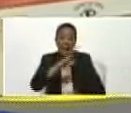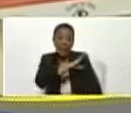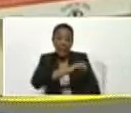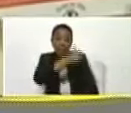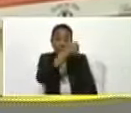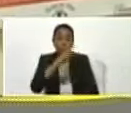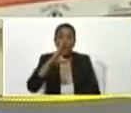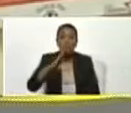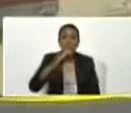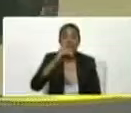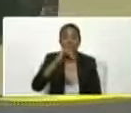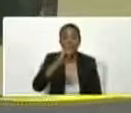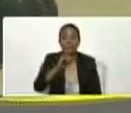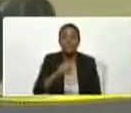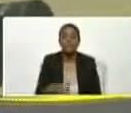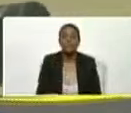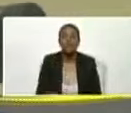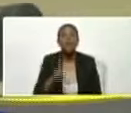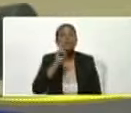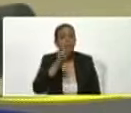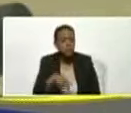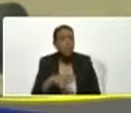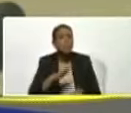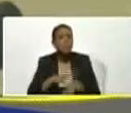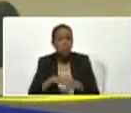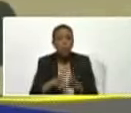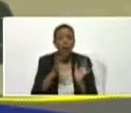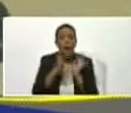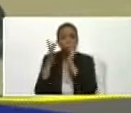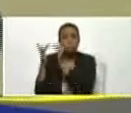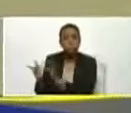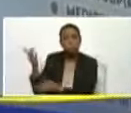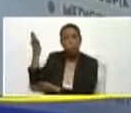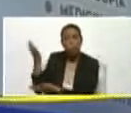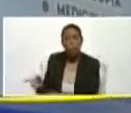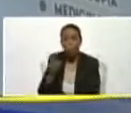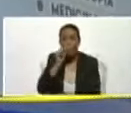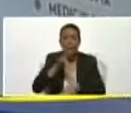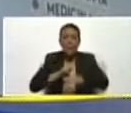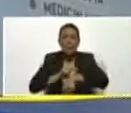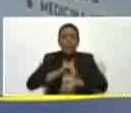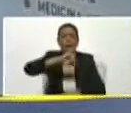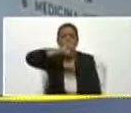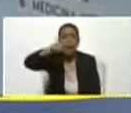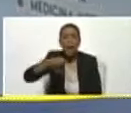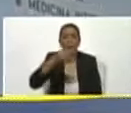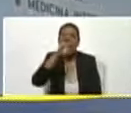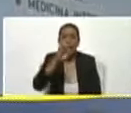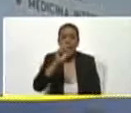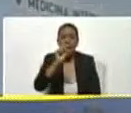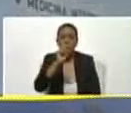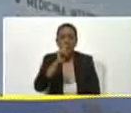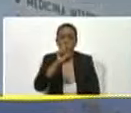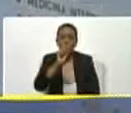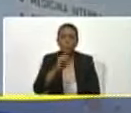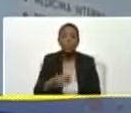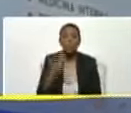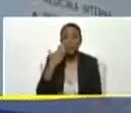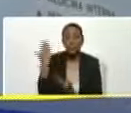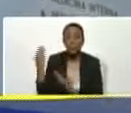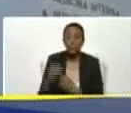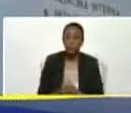C sí presidente Entonces le paso de palabra al Dr Jesús presidente